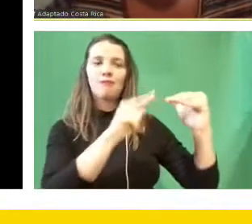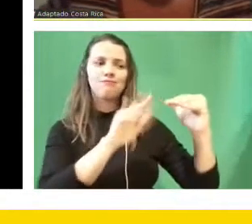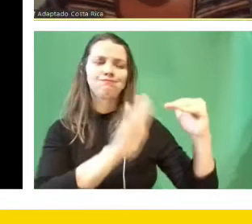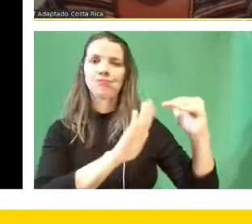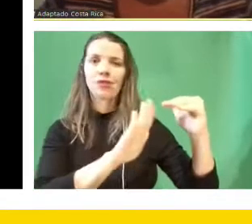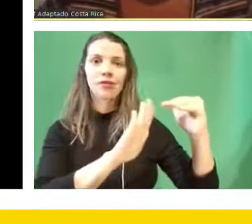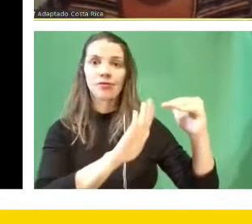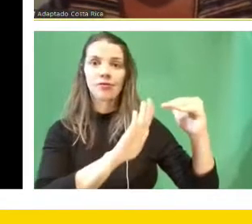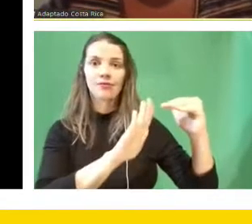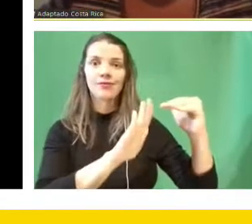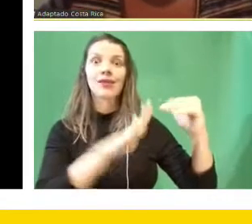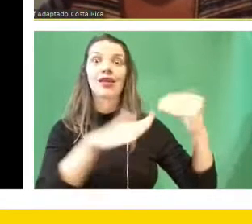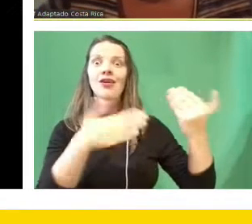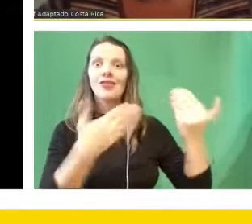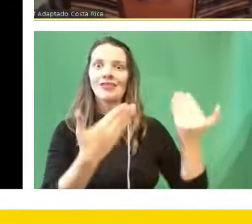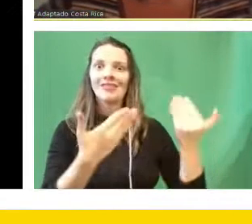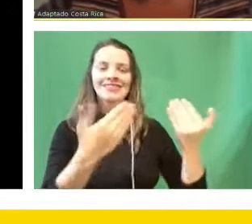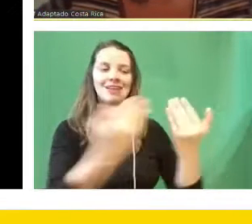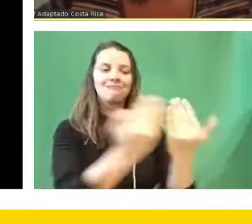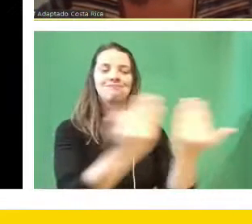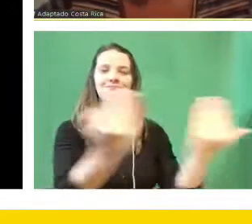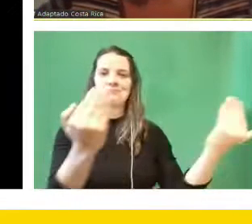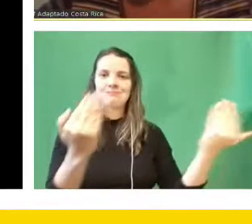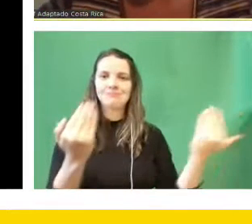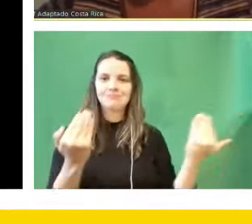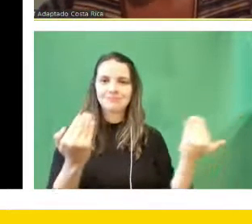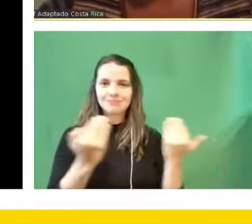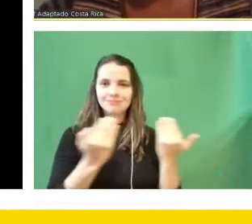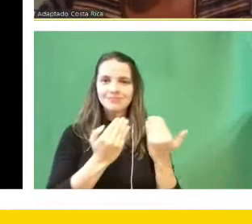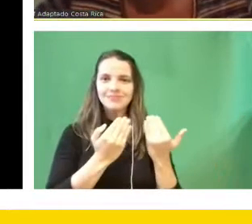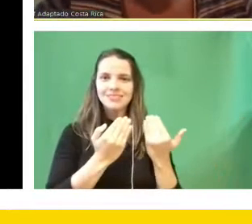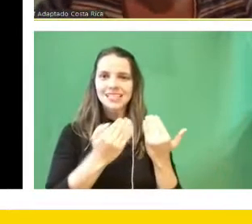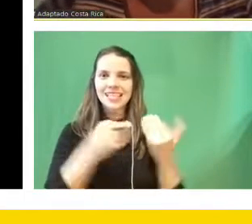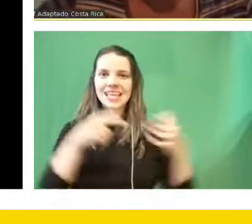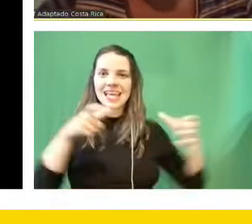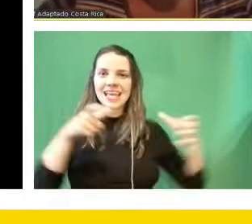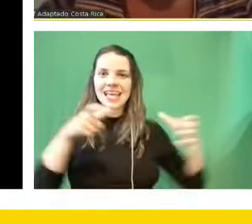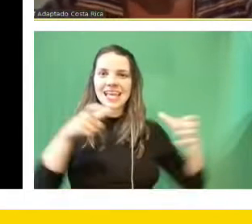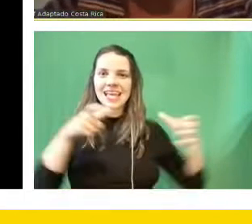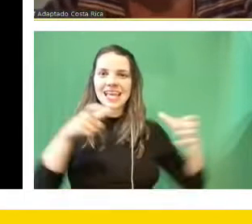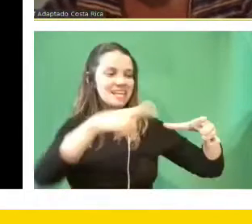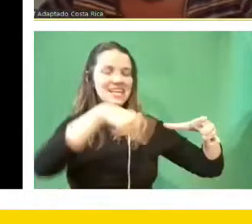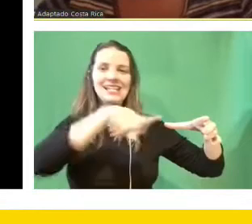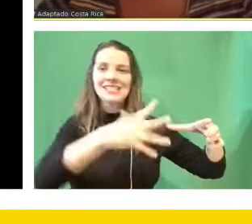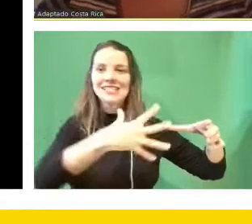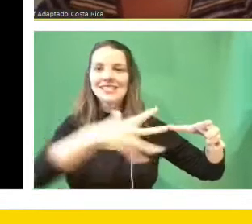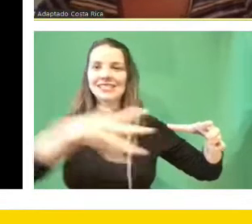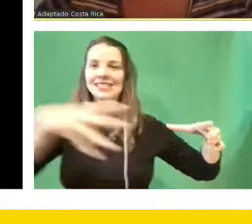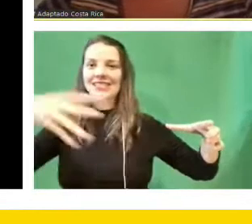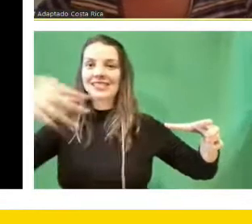movilizar de una playa a otra. Empezó en Playa Hermosa, Guanacaste,